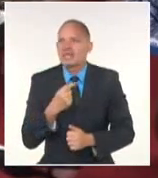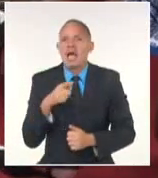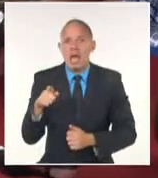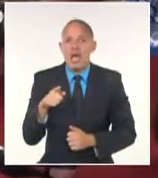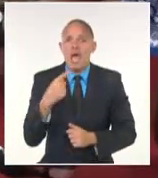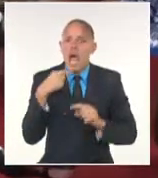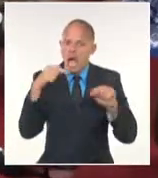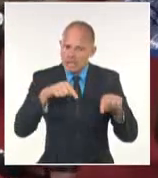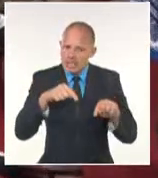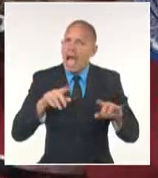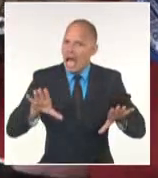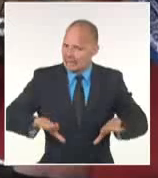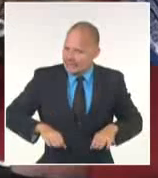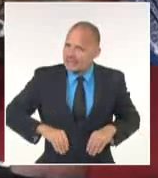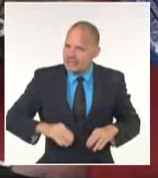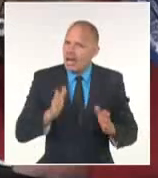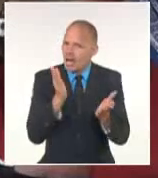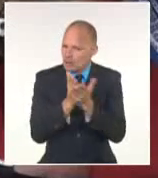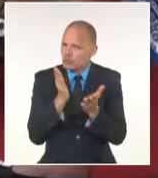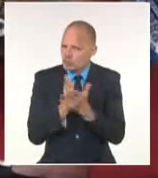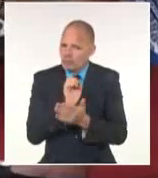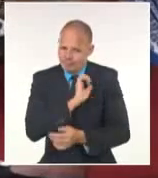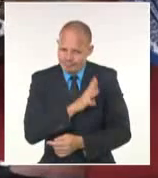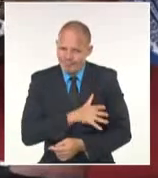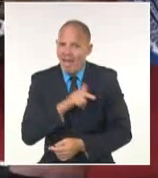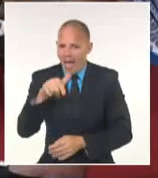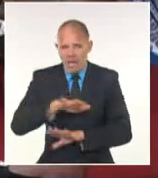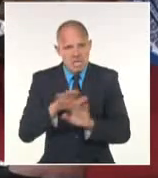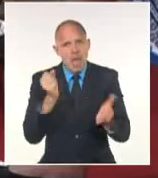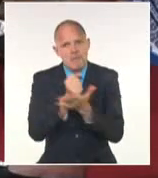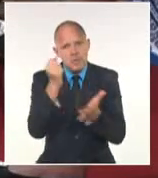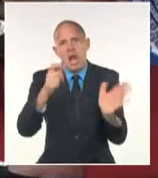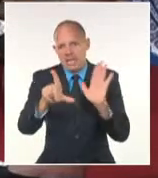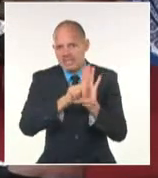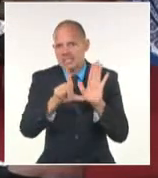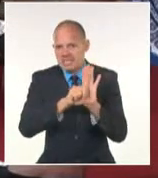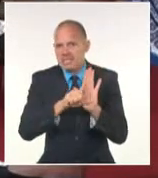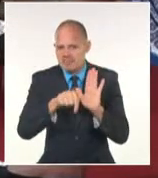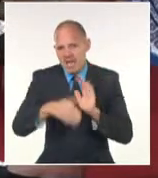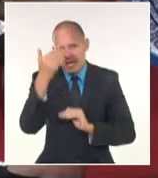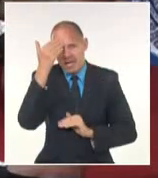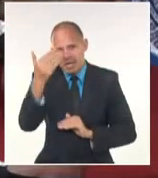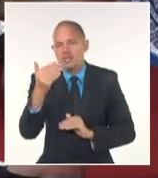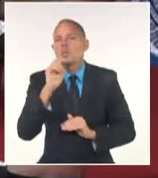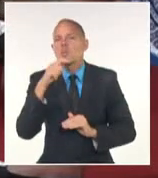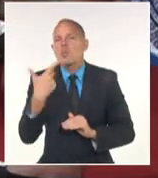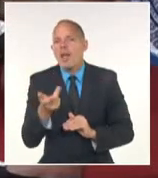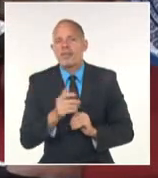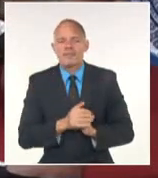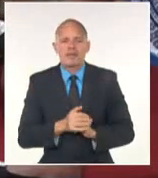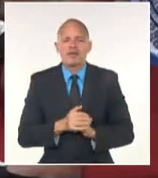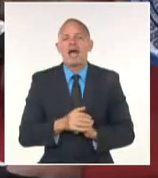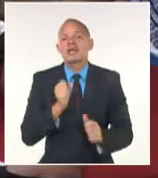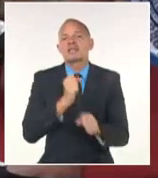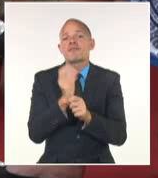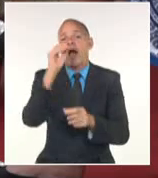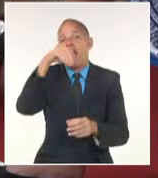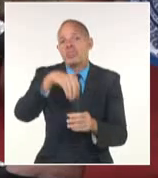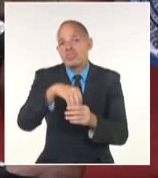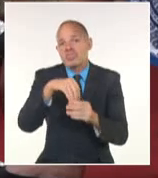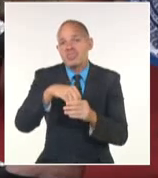tiene ya licenciados palestinos de Cuba en el Ministerio de Sanidad, y yo creo que